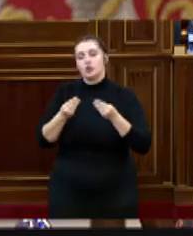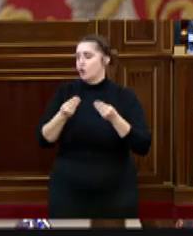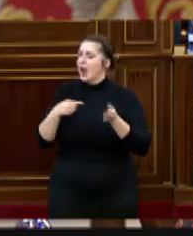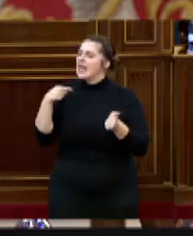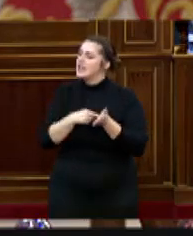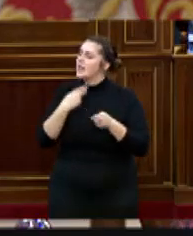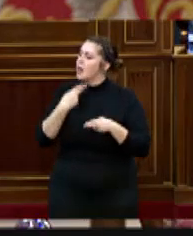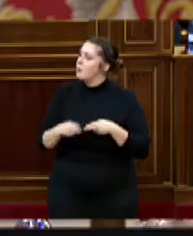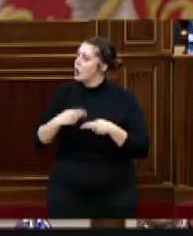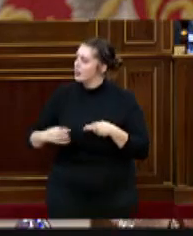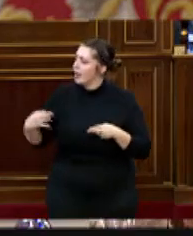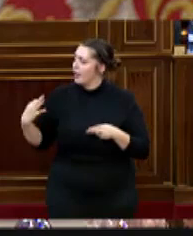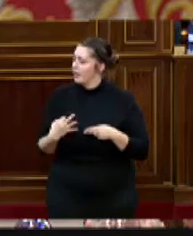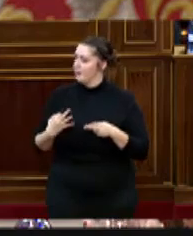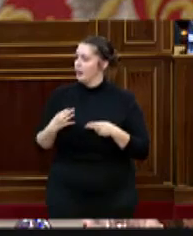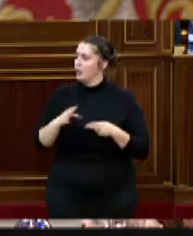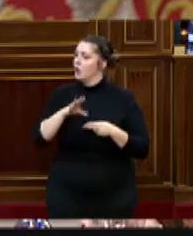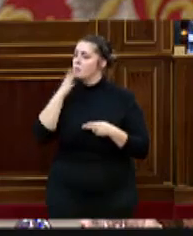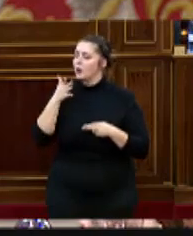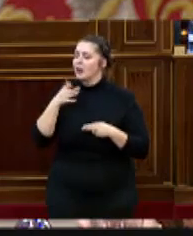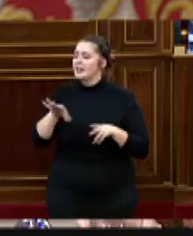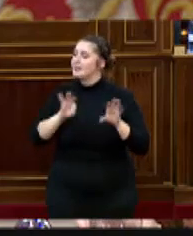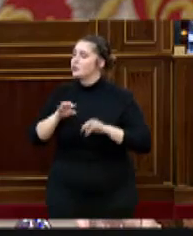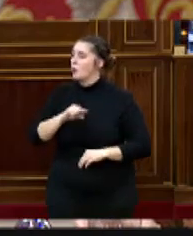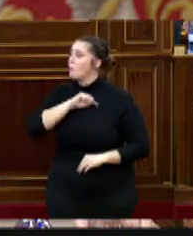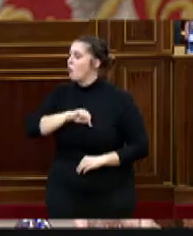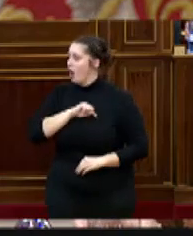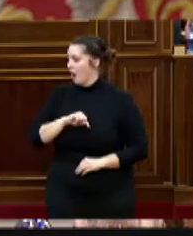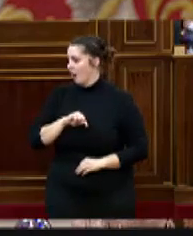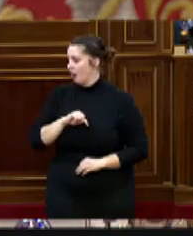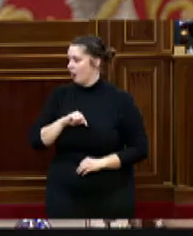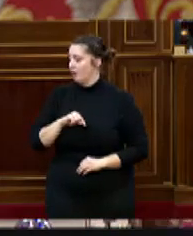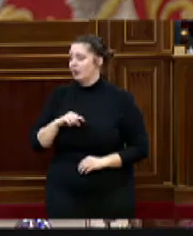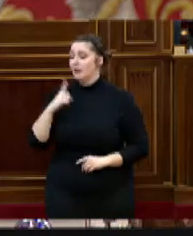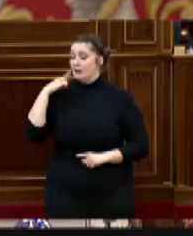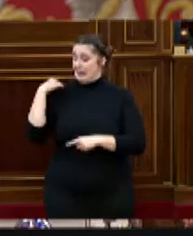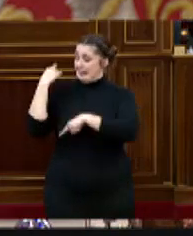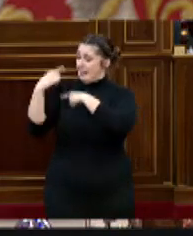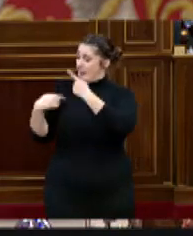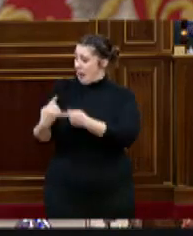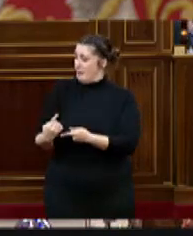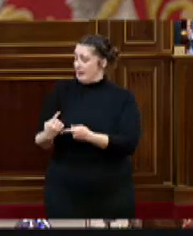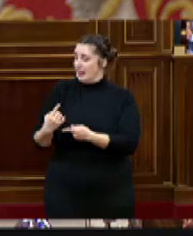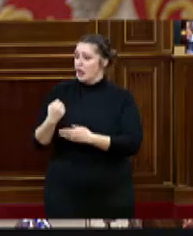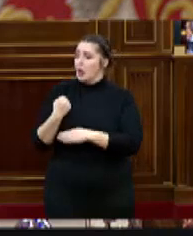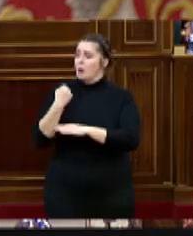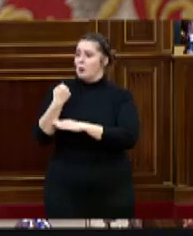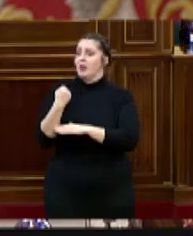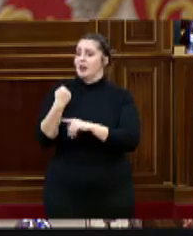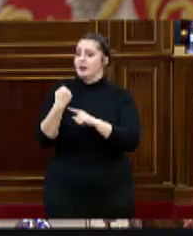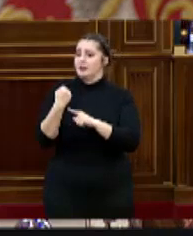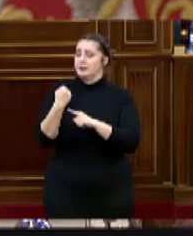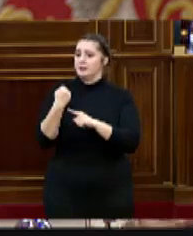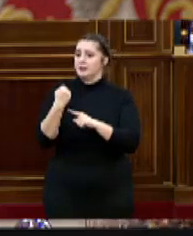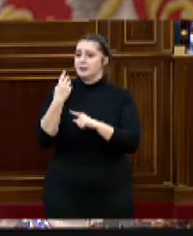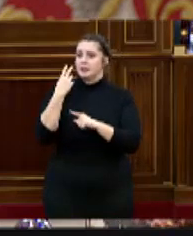basada en una decisión moral tradicionalmente el poder ha mirado al